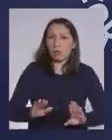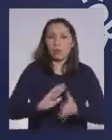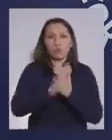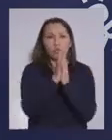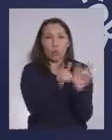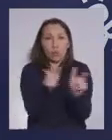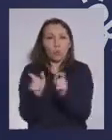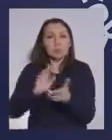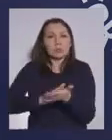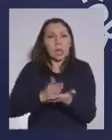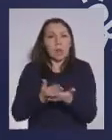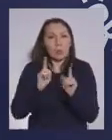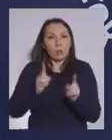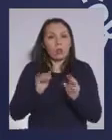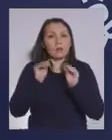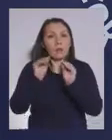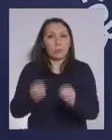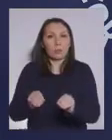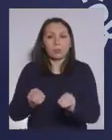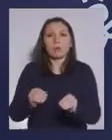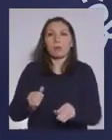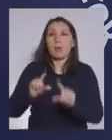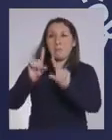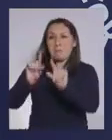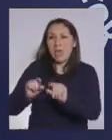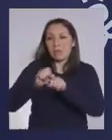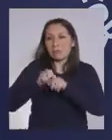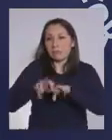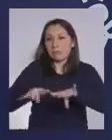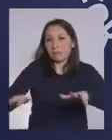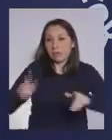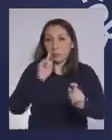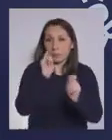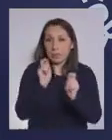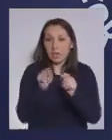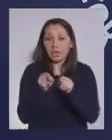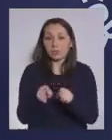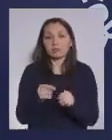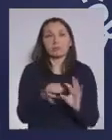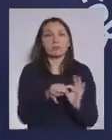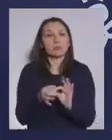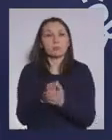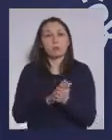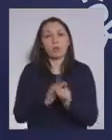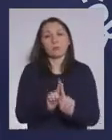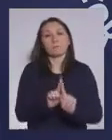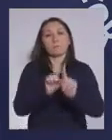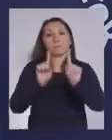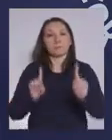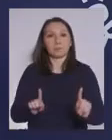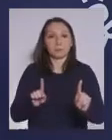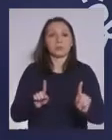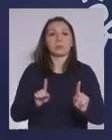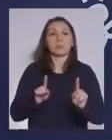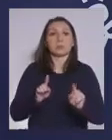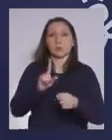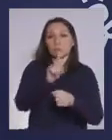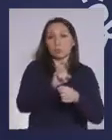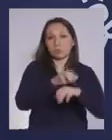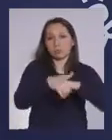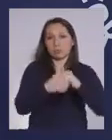medidas sanitarias que tienen que ser implementadas para disminuir la preparación del riesgo estamos hablando de distanciamiento físico y uso alcohol